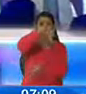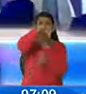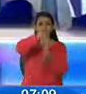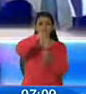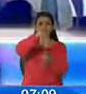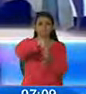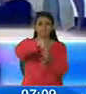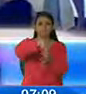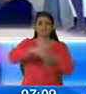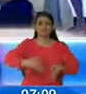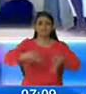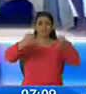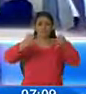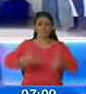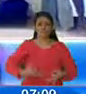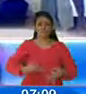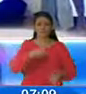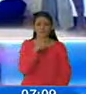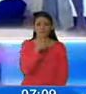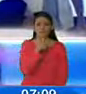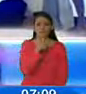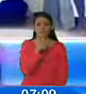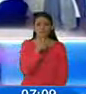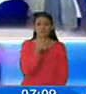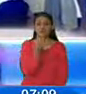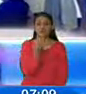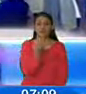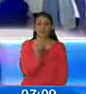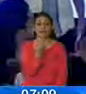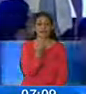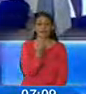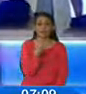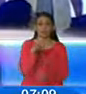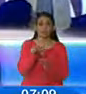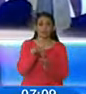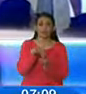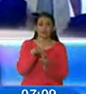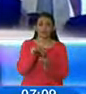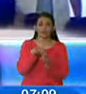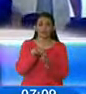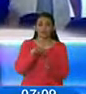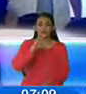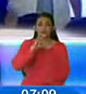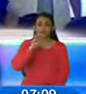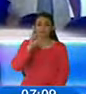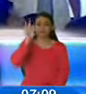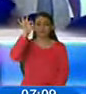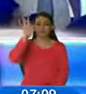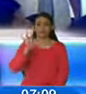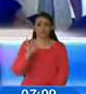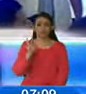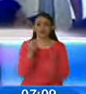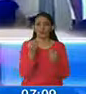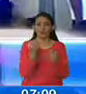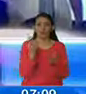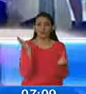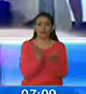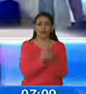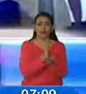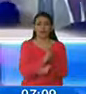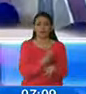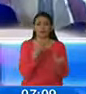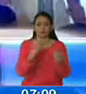la confirman el escrutinio de más del 60% de las actas